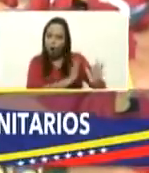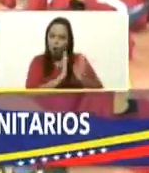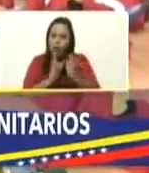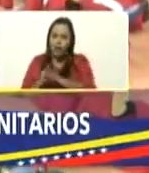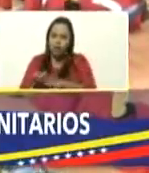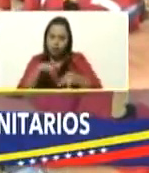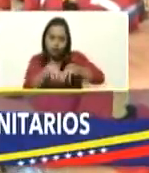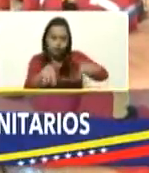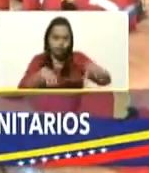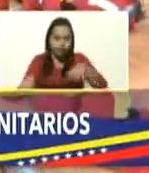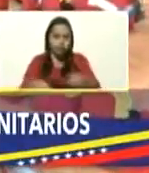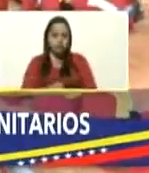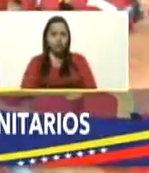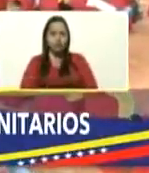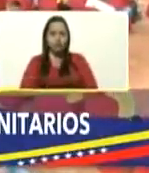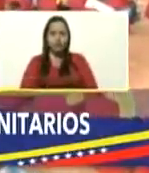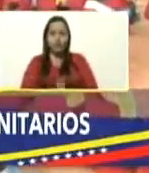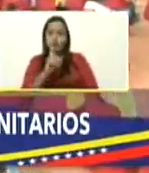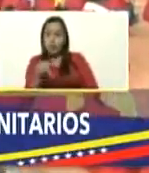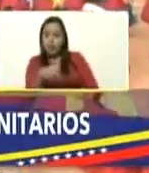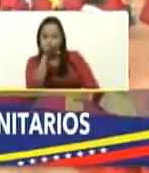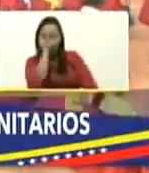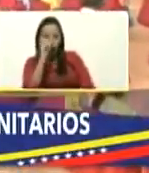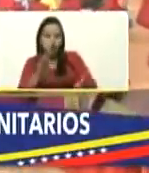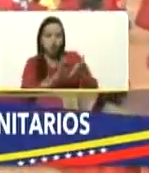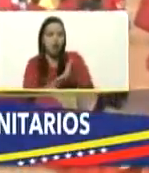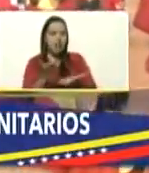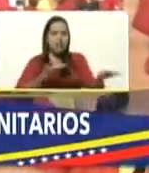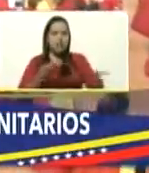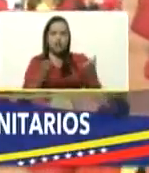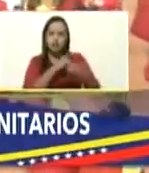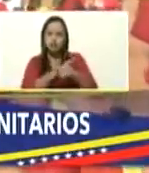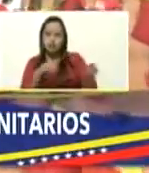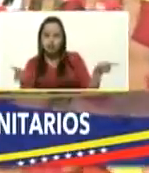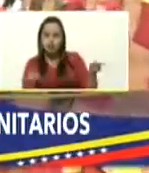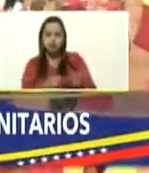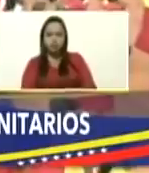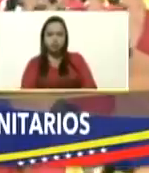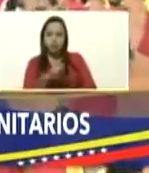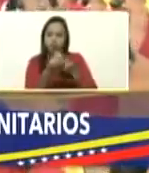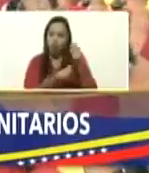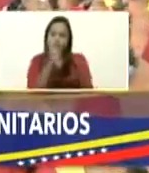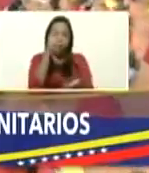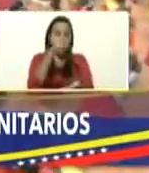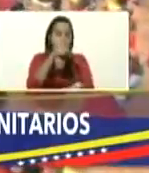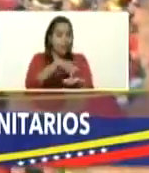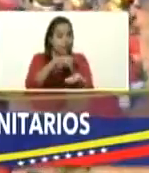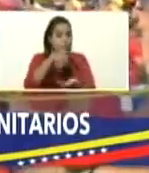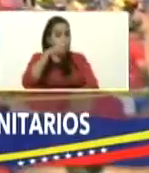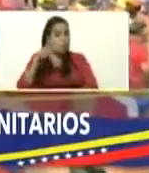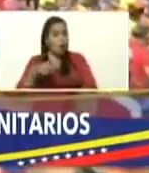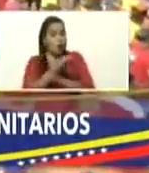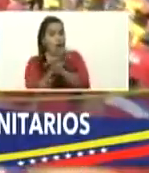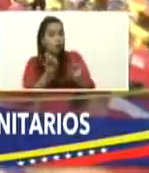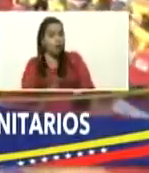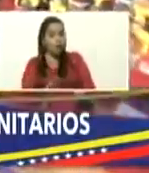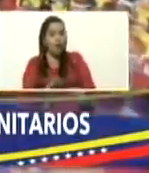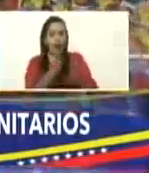territorial? Y también entender el tema de los servicios públicos y cómo el pueblo participa en un modelo de